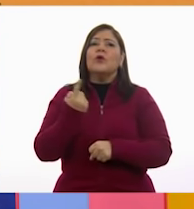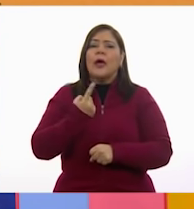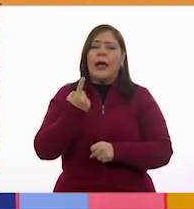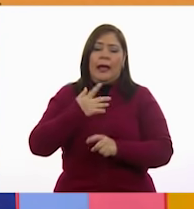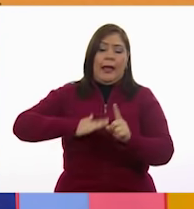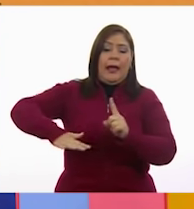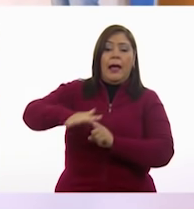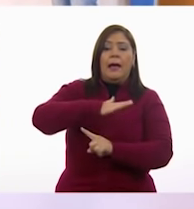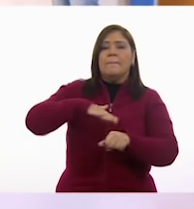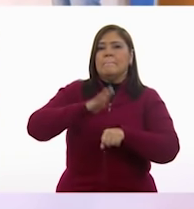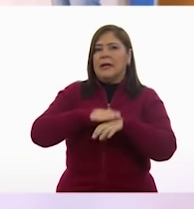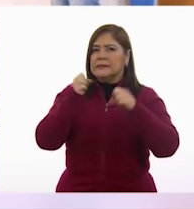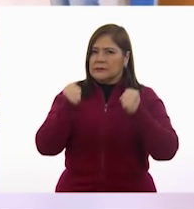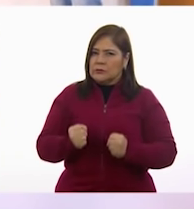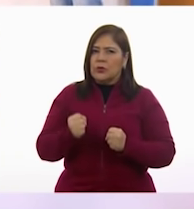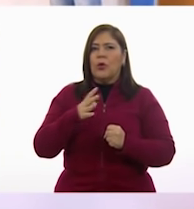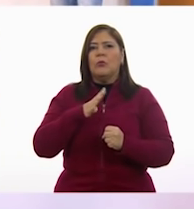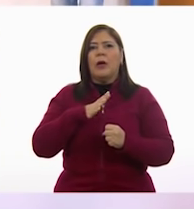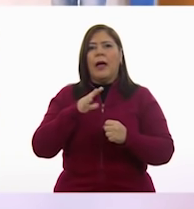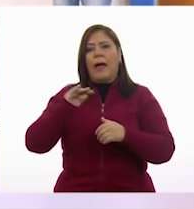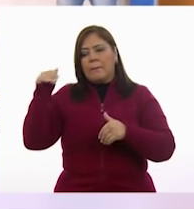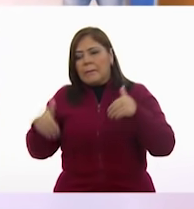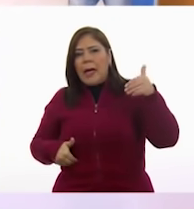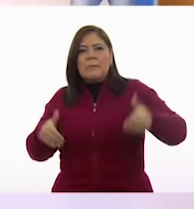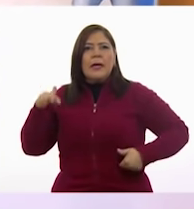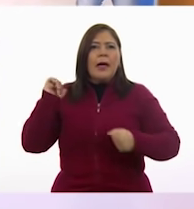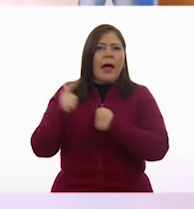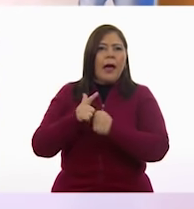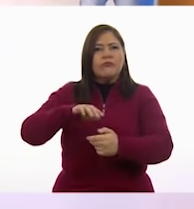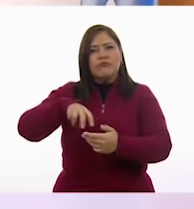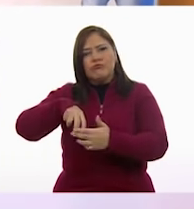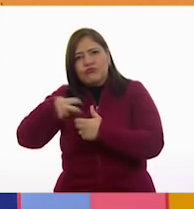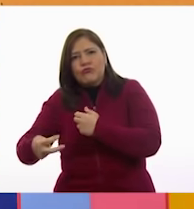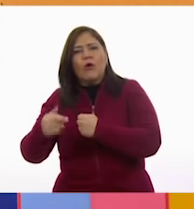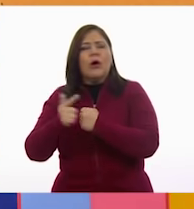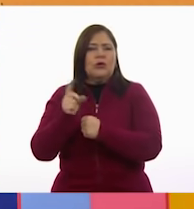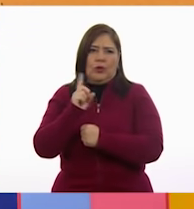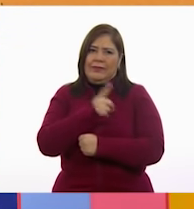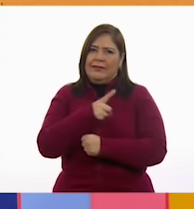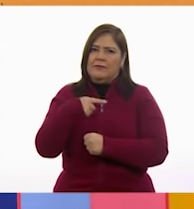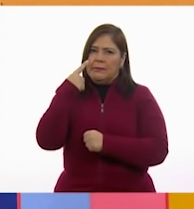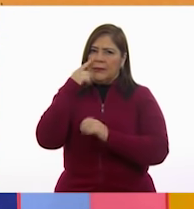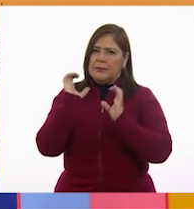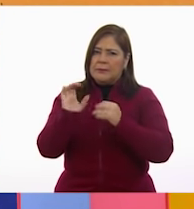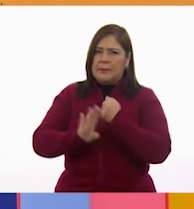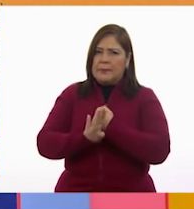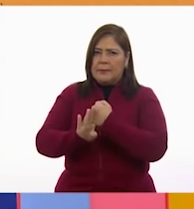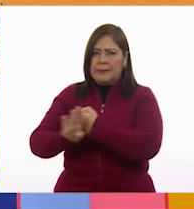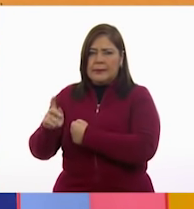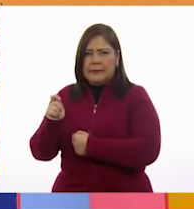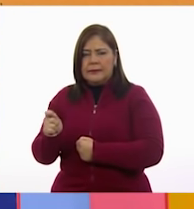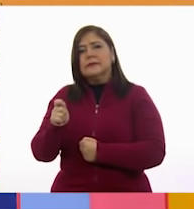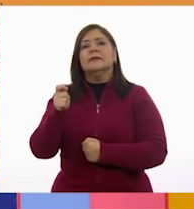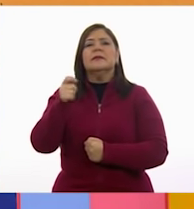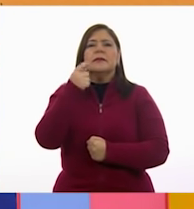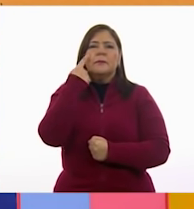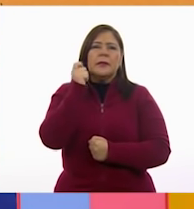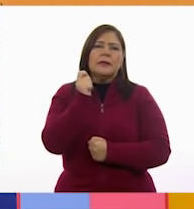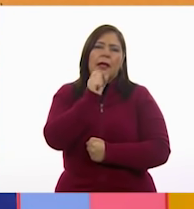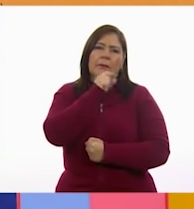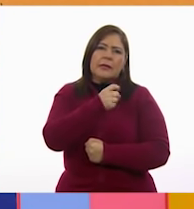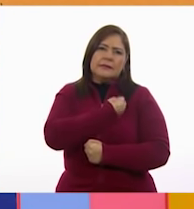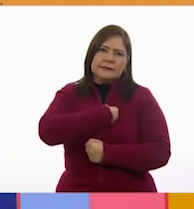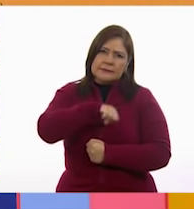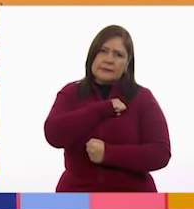está seguro, de que está libre de objetos y sobre todo que cuidemos nuestra salud, nuestra integridad y que podamos desplazarnos